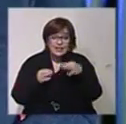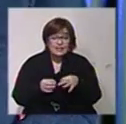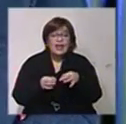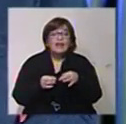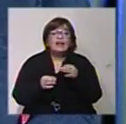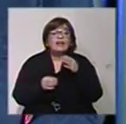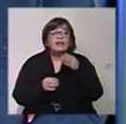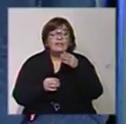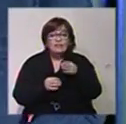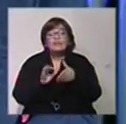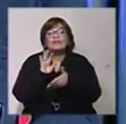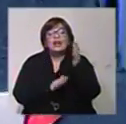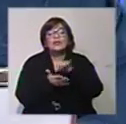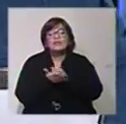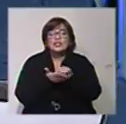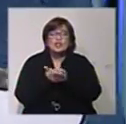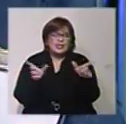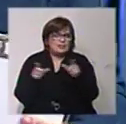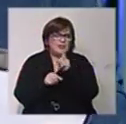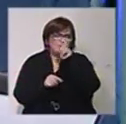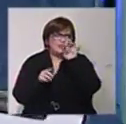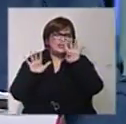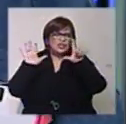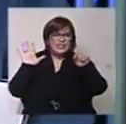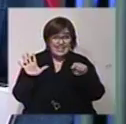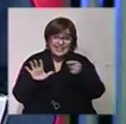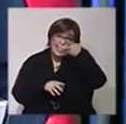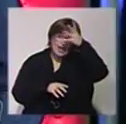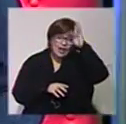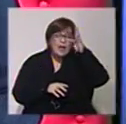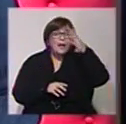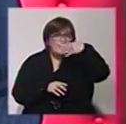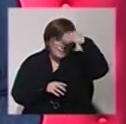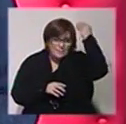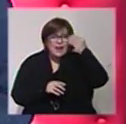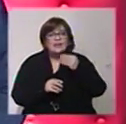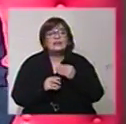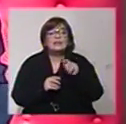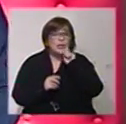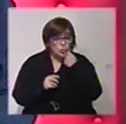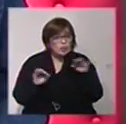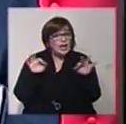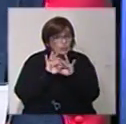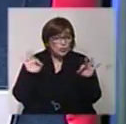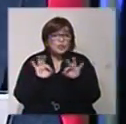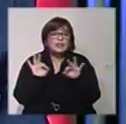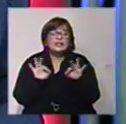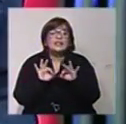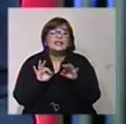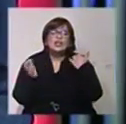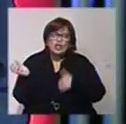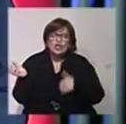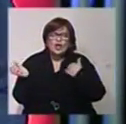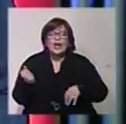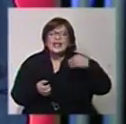curtió en la Nueva York de fines del 70, cuando estaba la ebullición del punk rock. Es un loco que le gusta la música en serio, ¿no? Es muy cultor del rock and roll, sobre